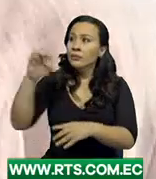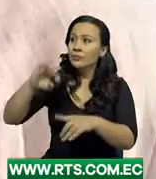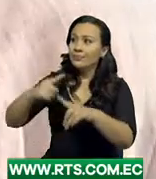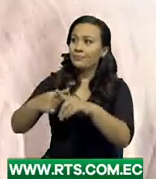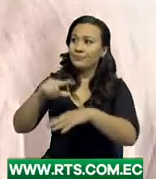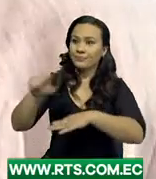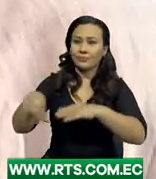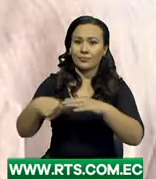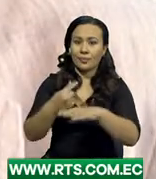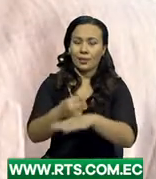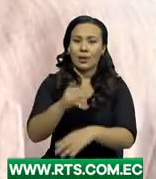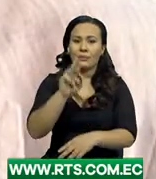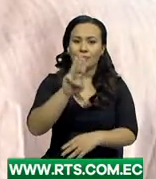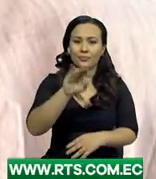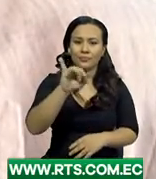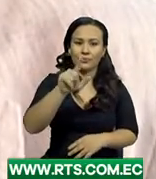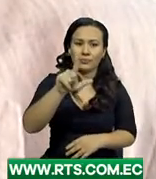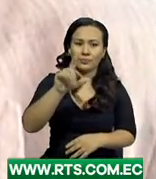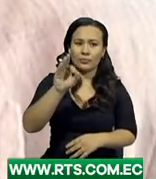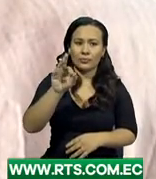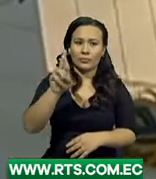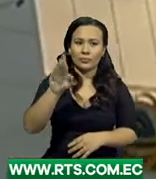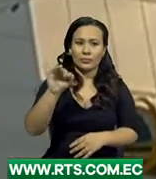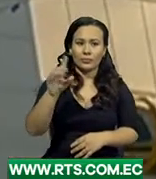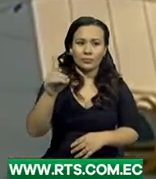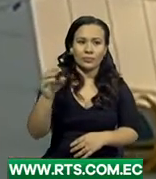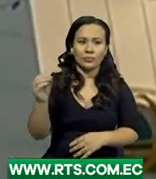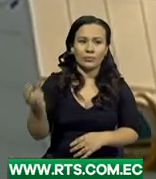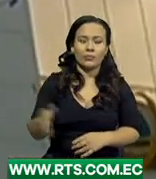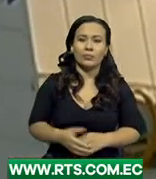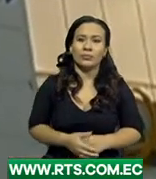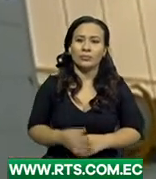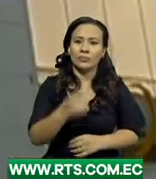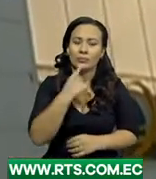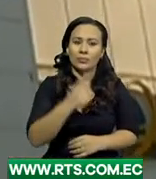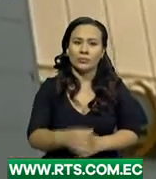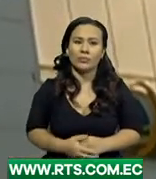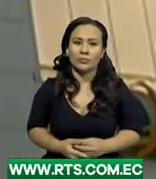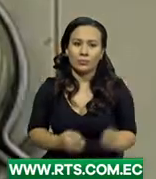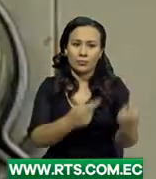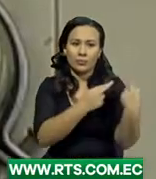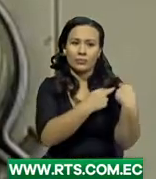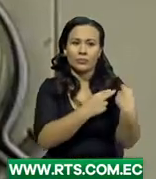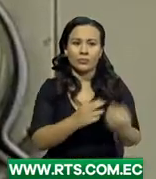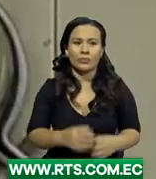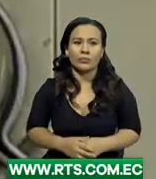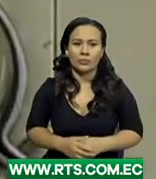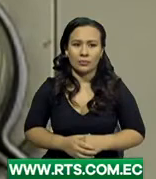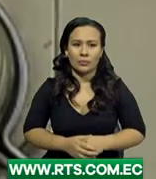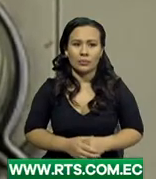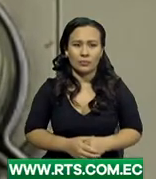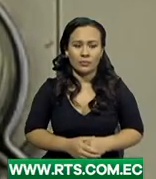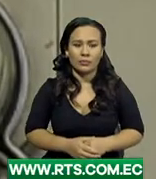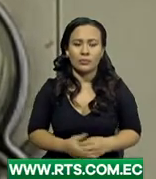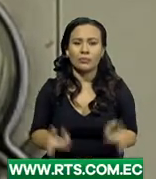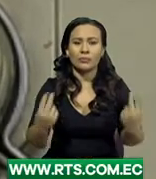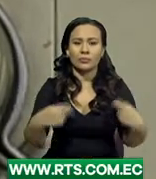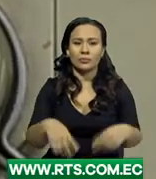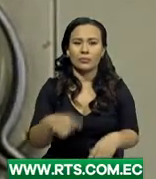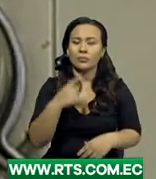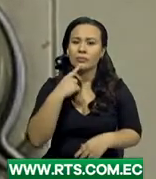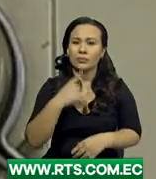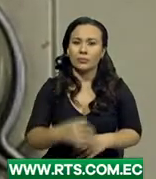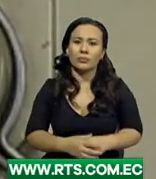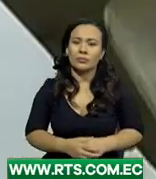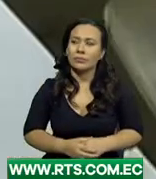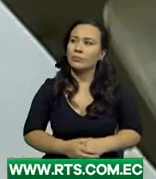EP, Wilfredo Vintimilla, se pronunció antes de que le pidieran su cargo y manifestó que el origen de la falla podría relacionarse